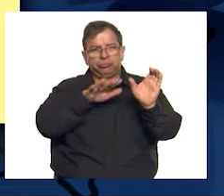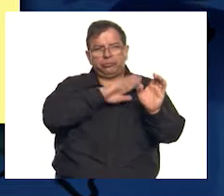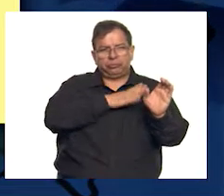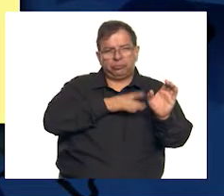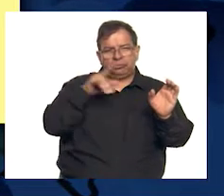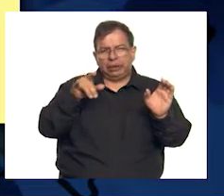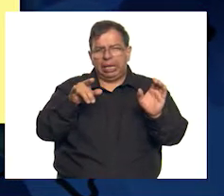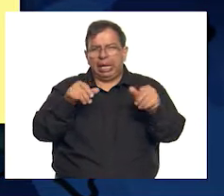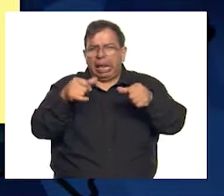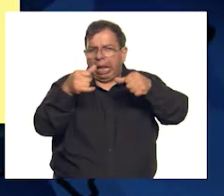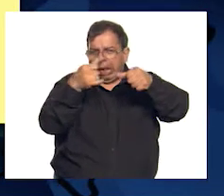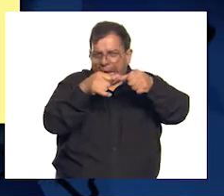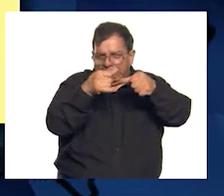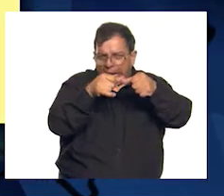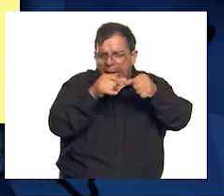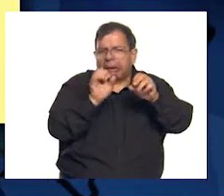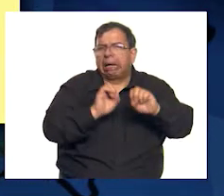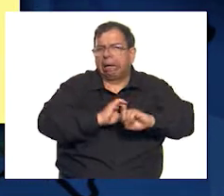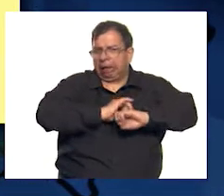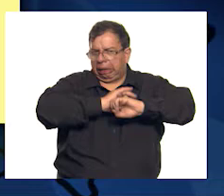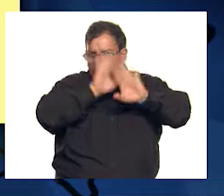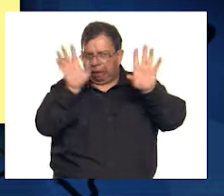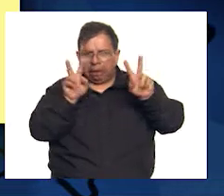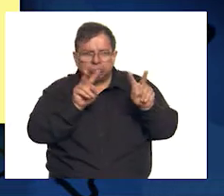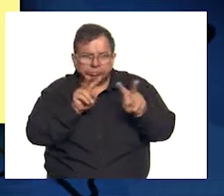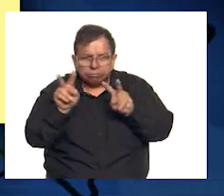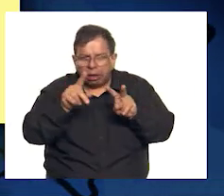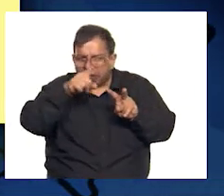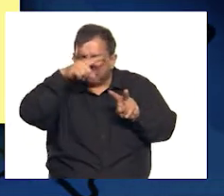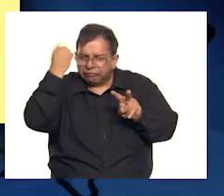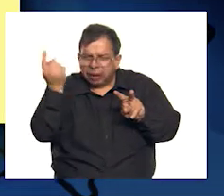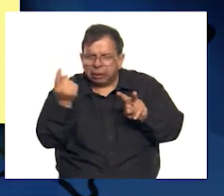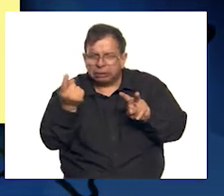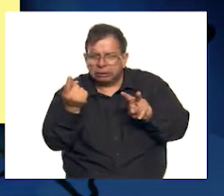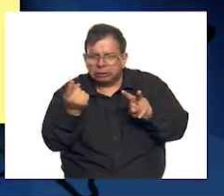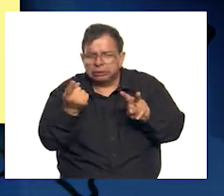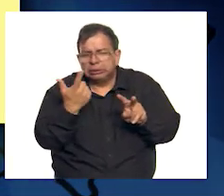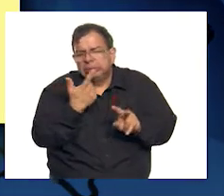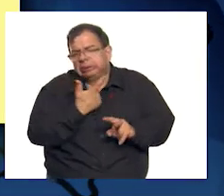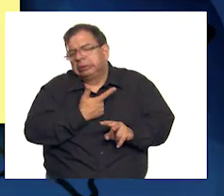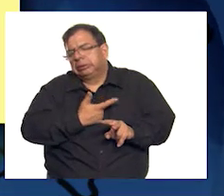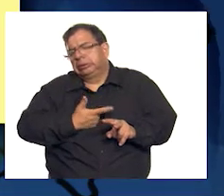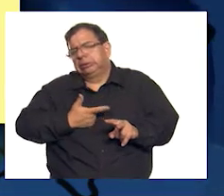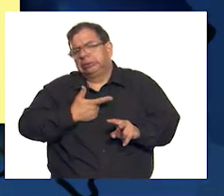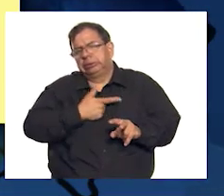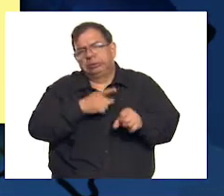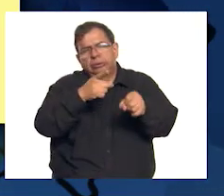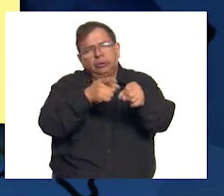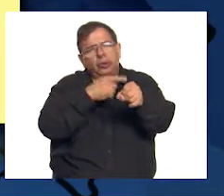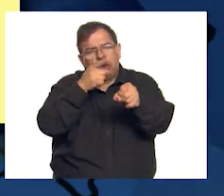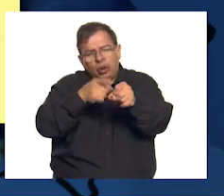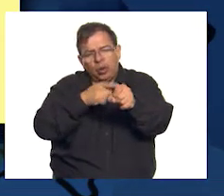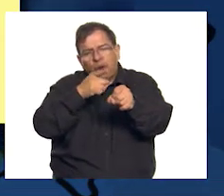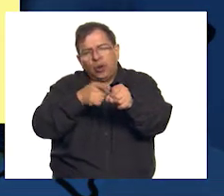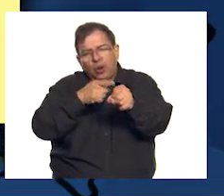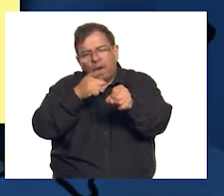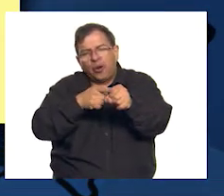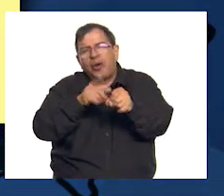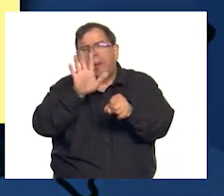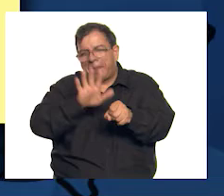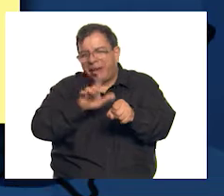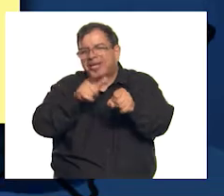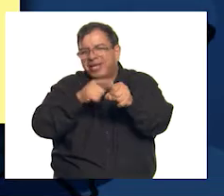La tipografía que elegiste es clara, puede leerse fácilmente y me encantó que usaras colores que remiten a los tonos